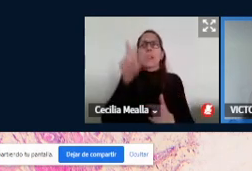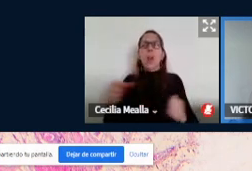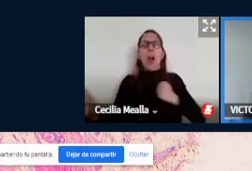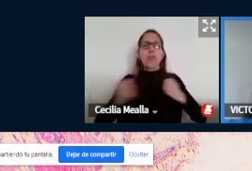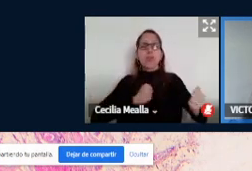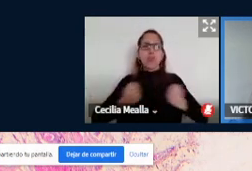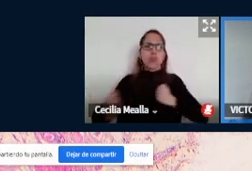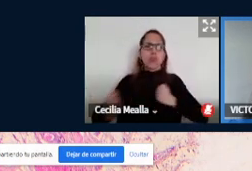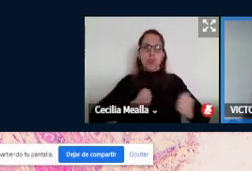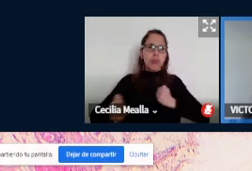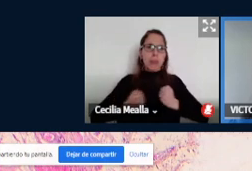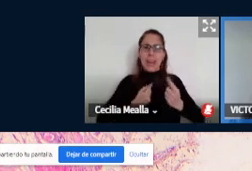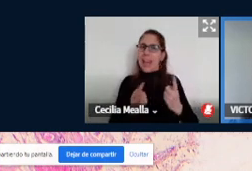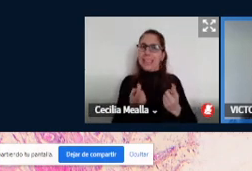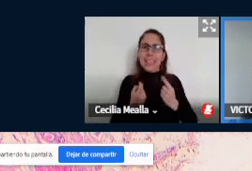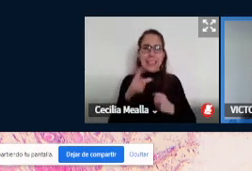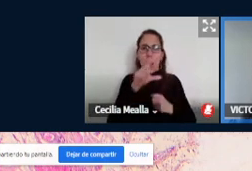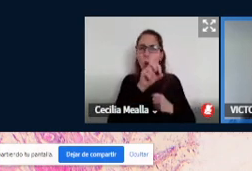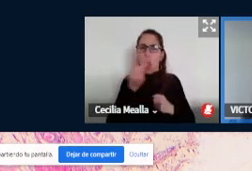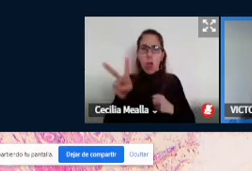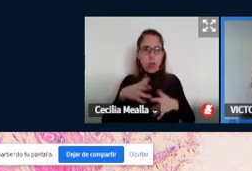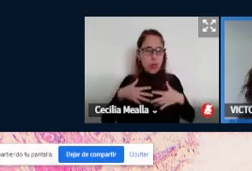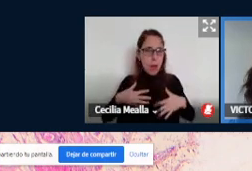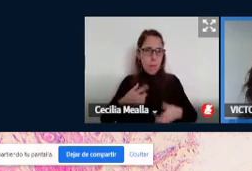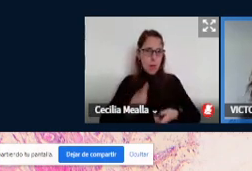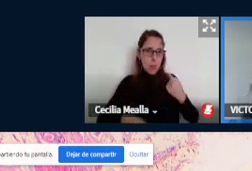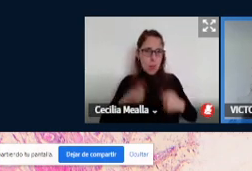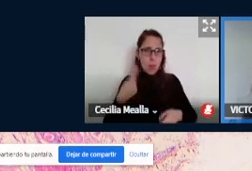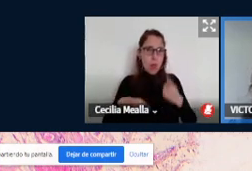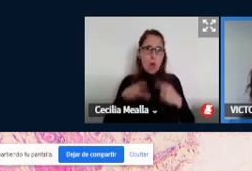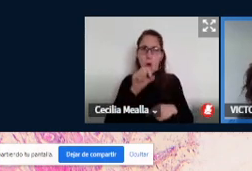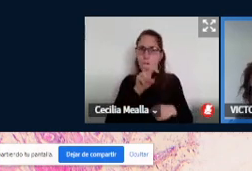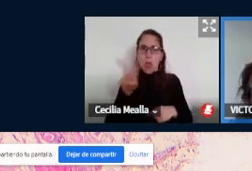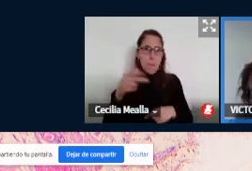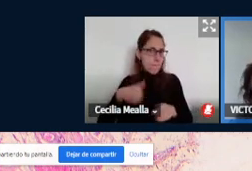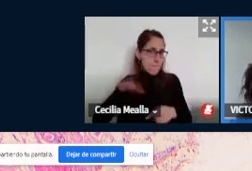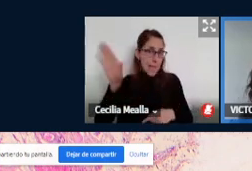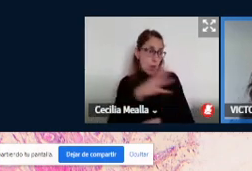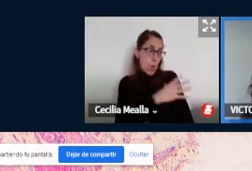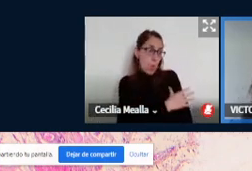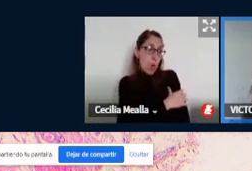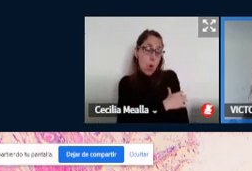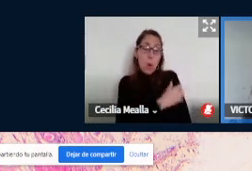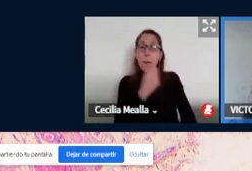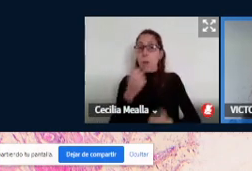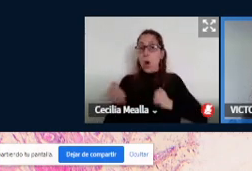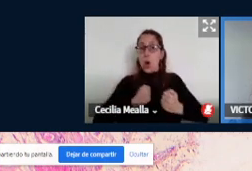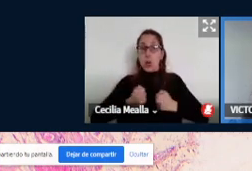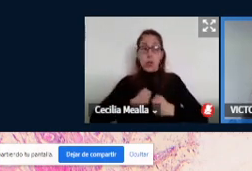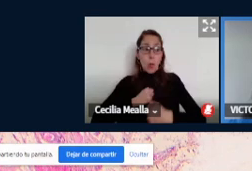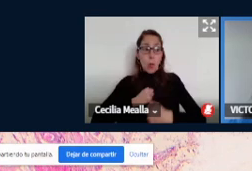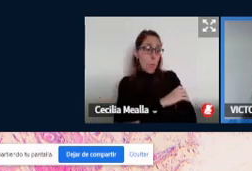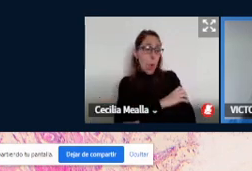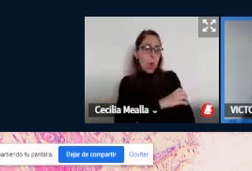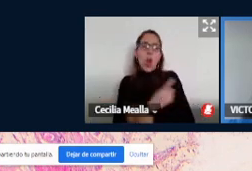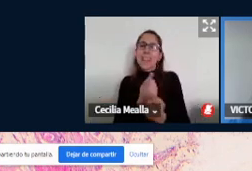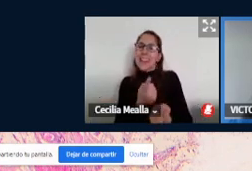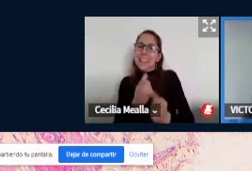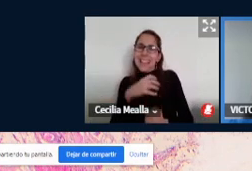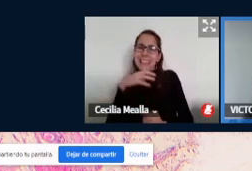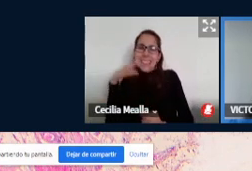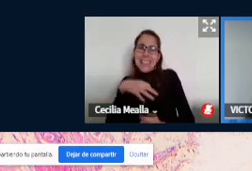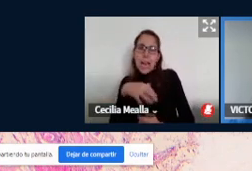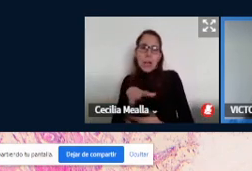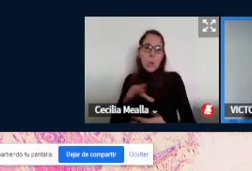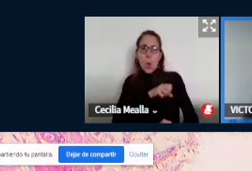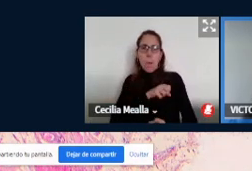más oxígeno, entonces, por ejemplo, si estás corriendo a los músculos, va a demandar más sangre. Pero mi